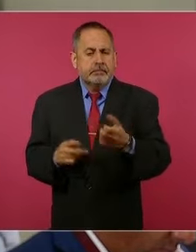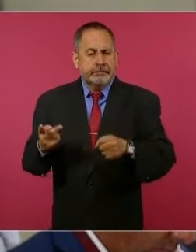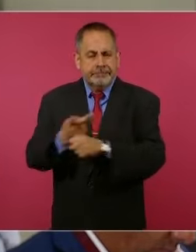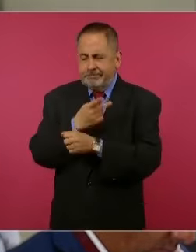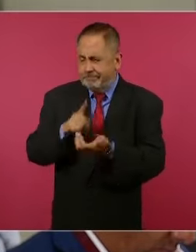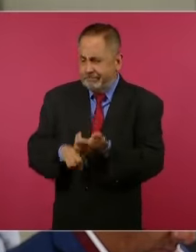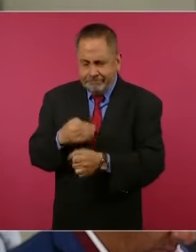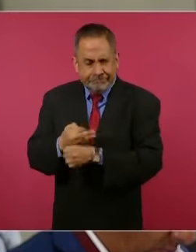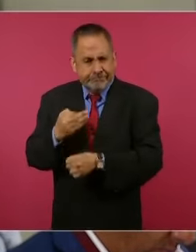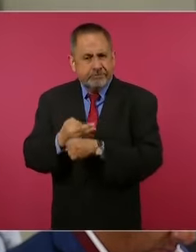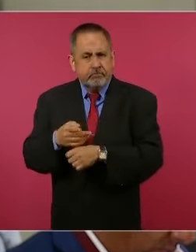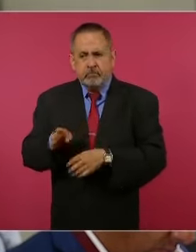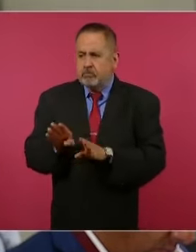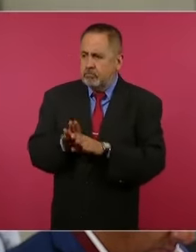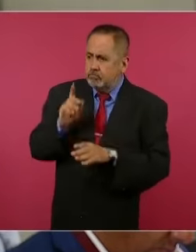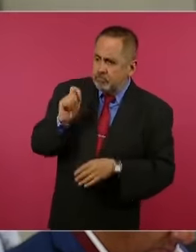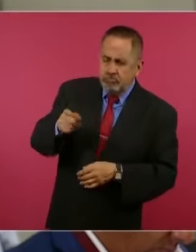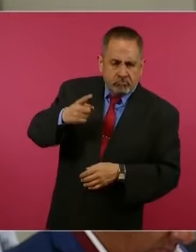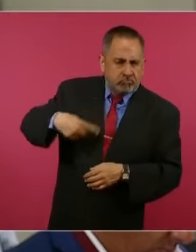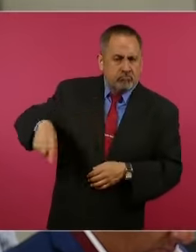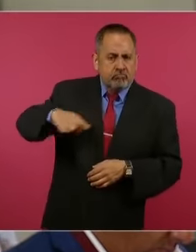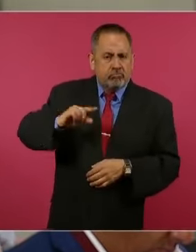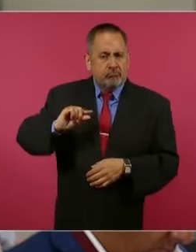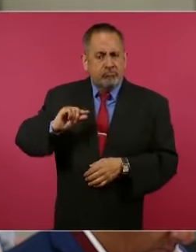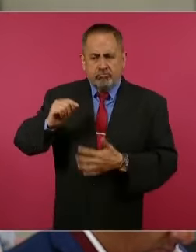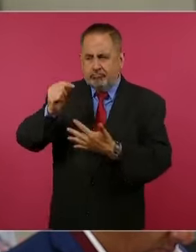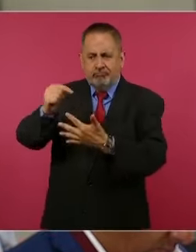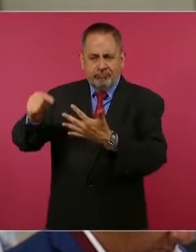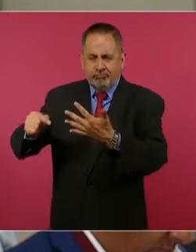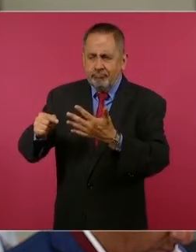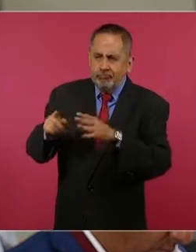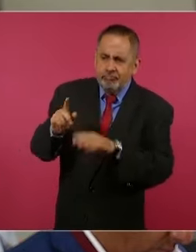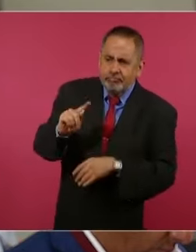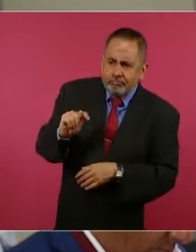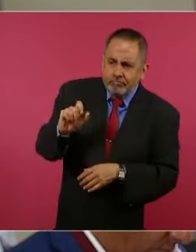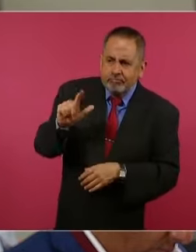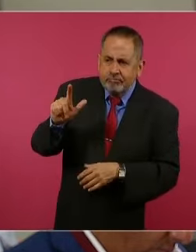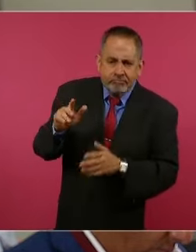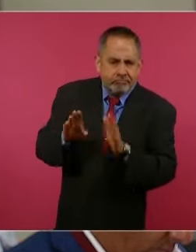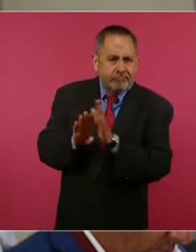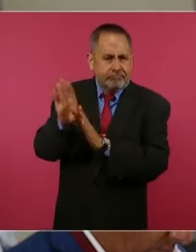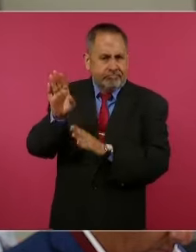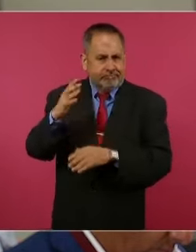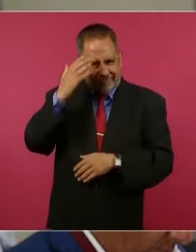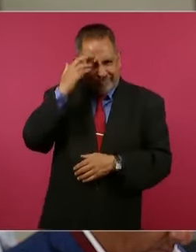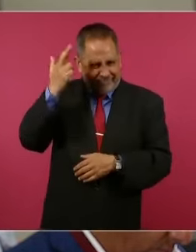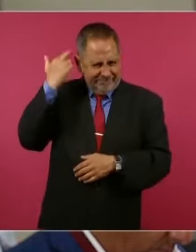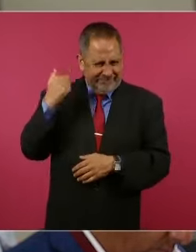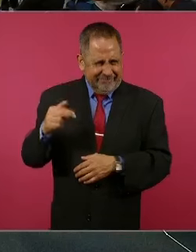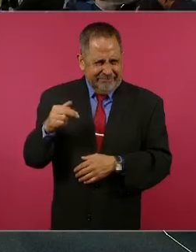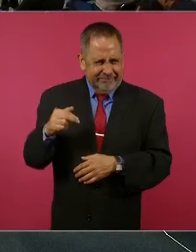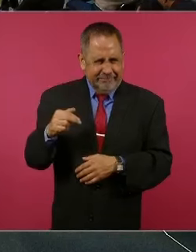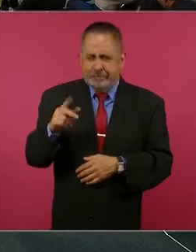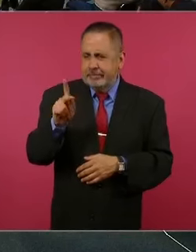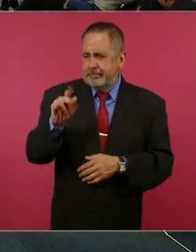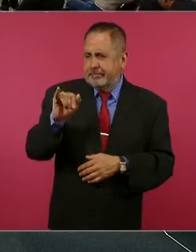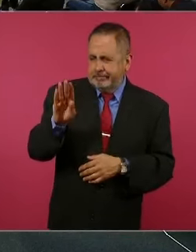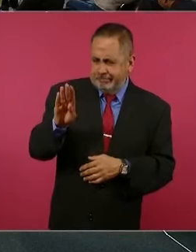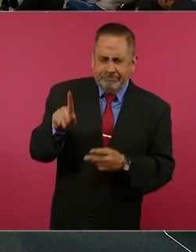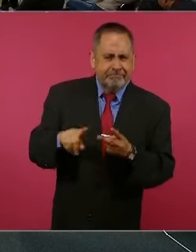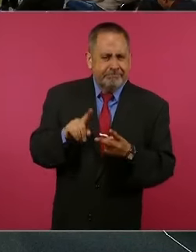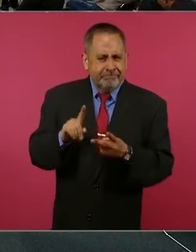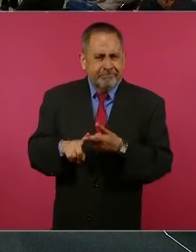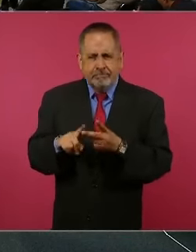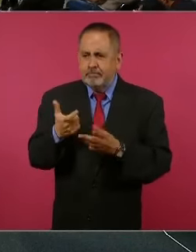eh el desempeño de los distintos factores pues ya ve que se medía solamente como producto como el valor del producto interno bruto